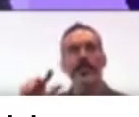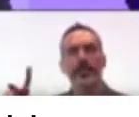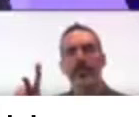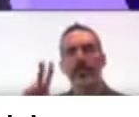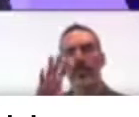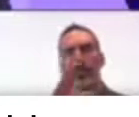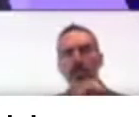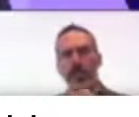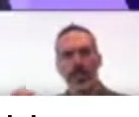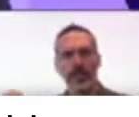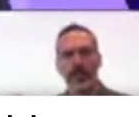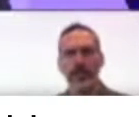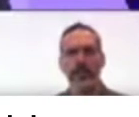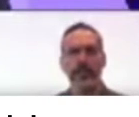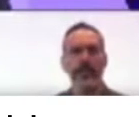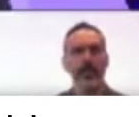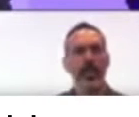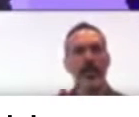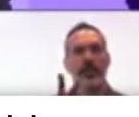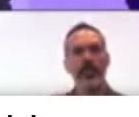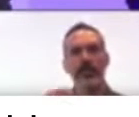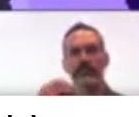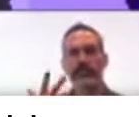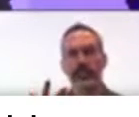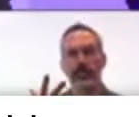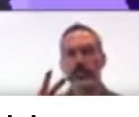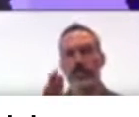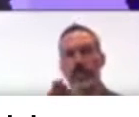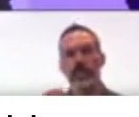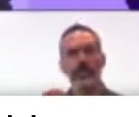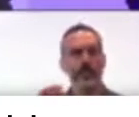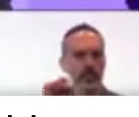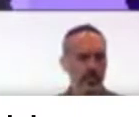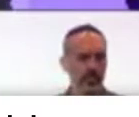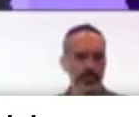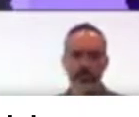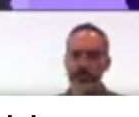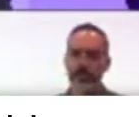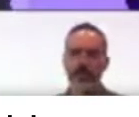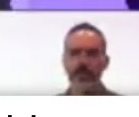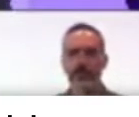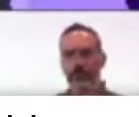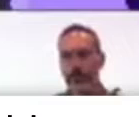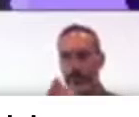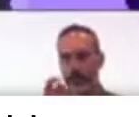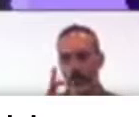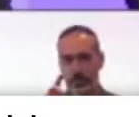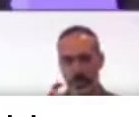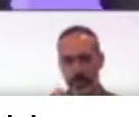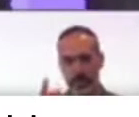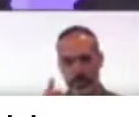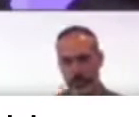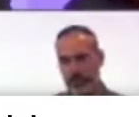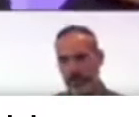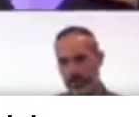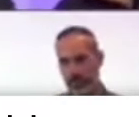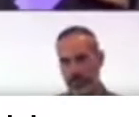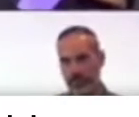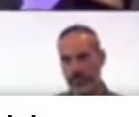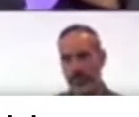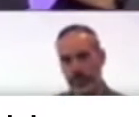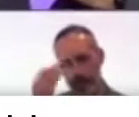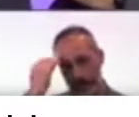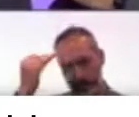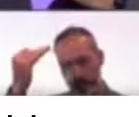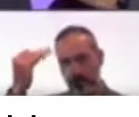Avenida Rosales, la Avenida 5 B Sur, todo esto que equivale a 136 calles más. Y el tiempo